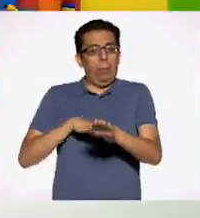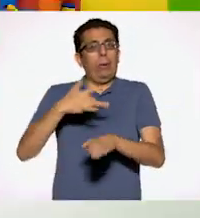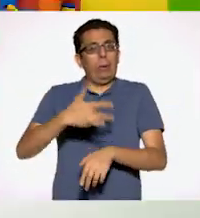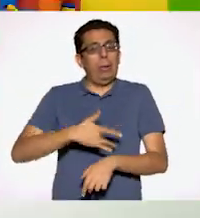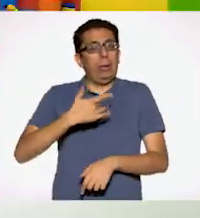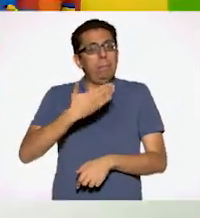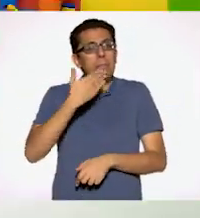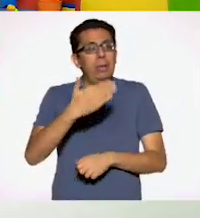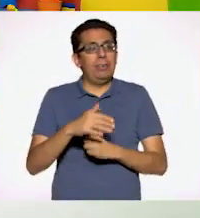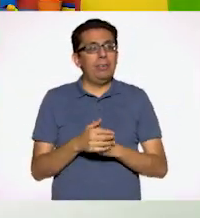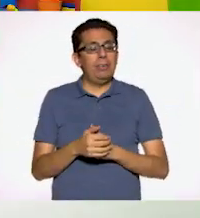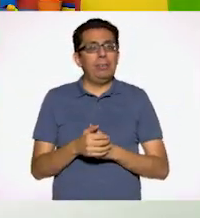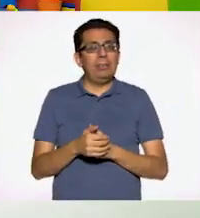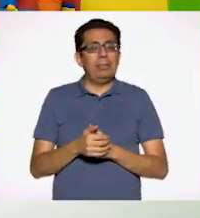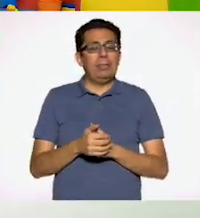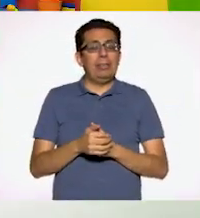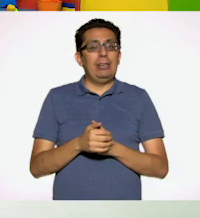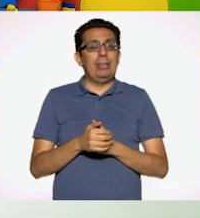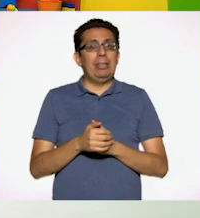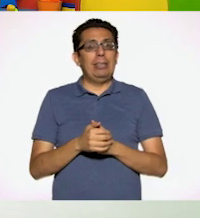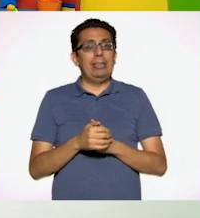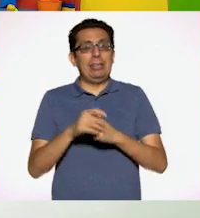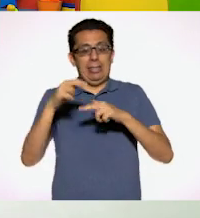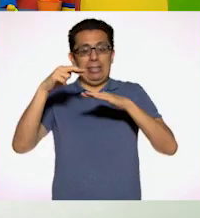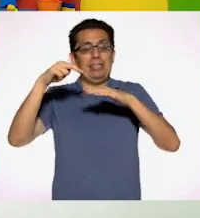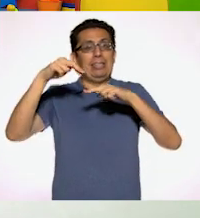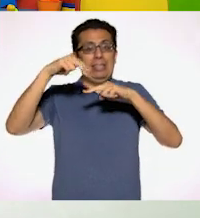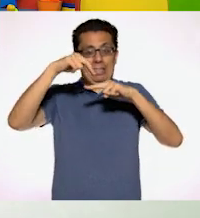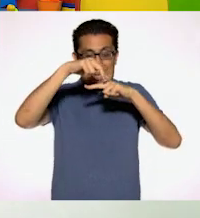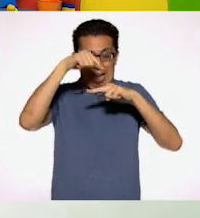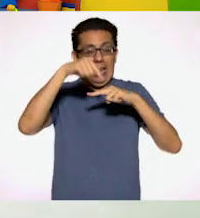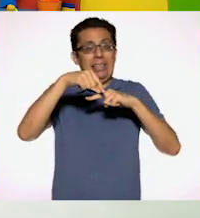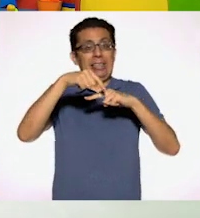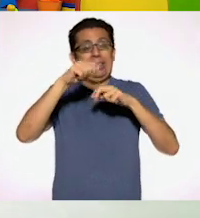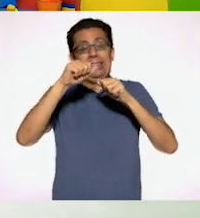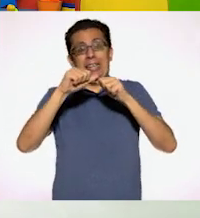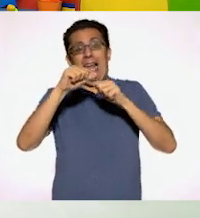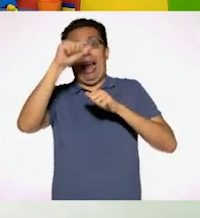¡Oh! ¡Ay, la cuerda floja! ¡Está muy alto ahí abajo! ¡Bien!